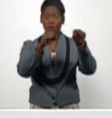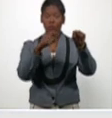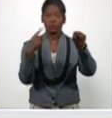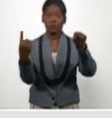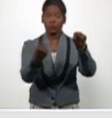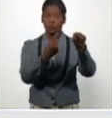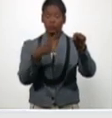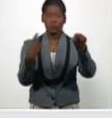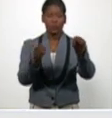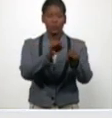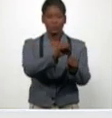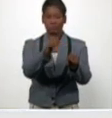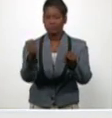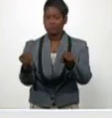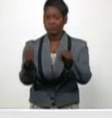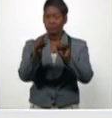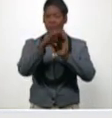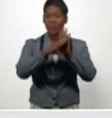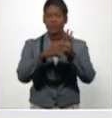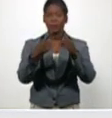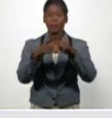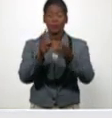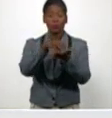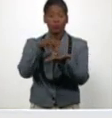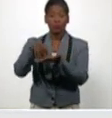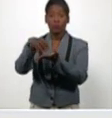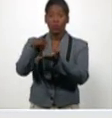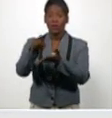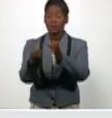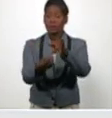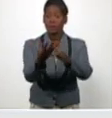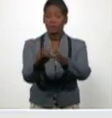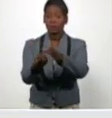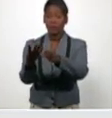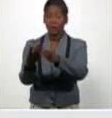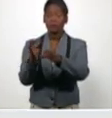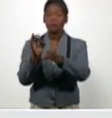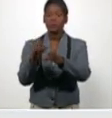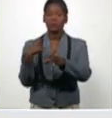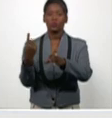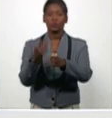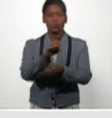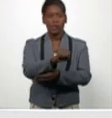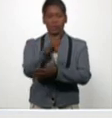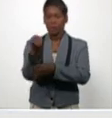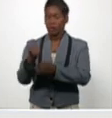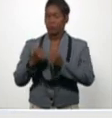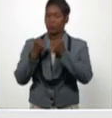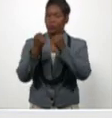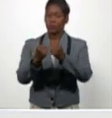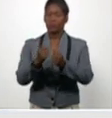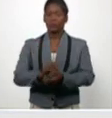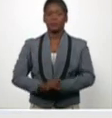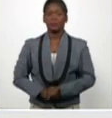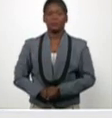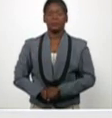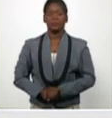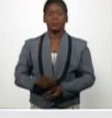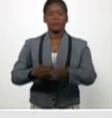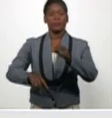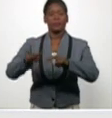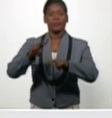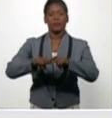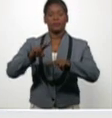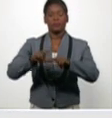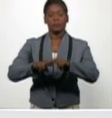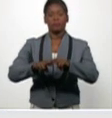en estos lugares hay que extremar todavía más todas las medidas de restricción. La Habana, ahí se puede ver